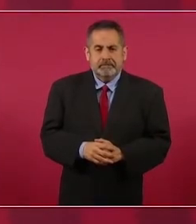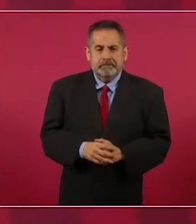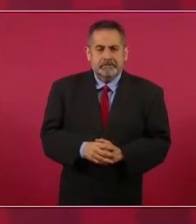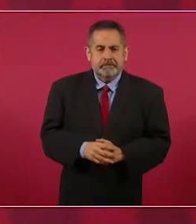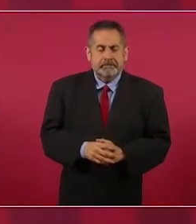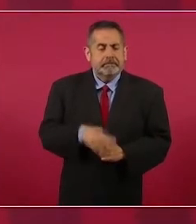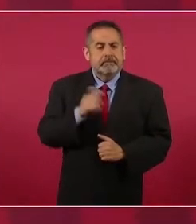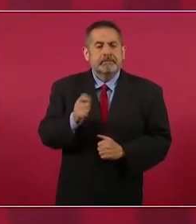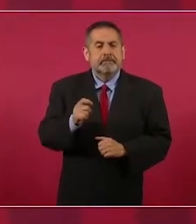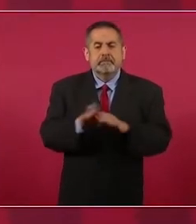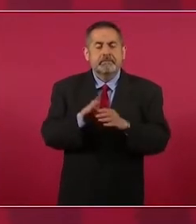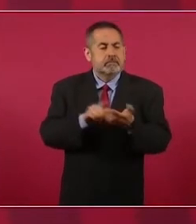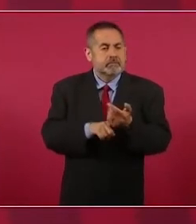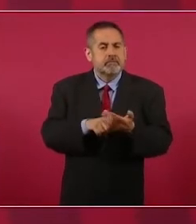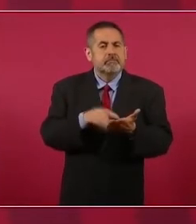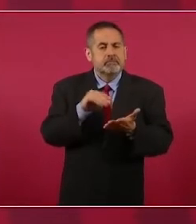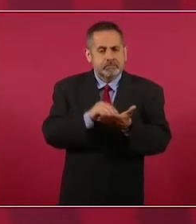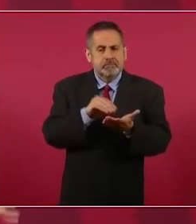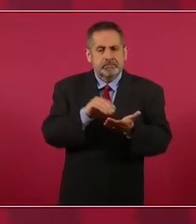es que todavía hay